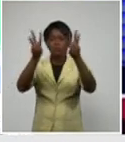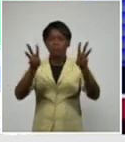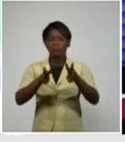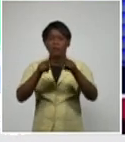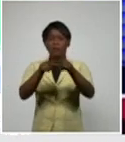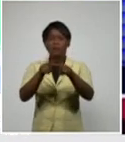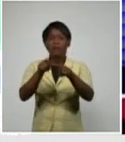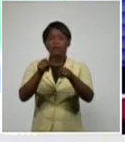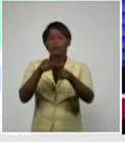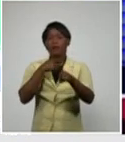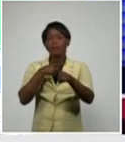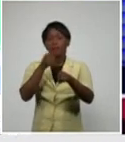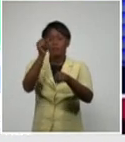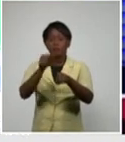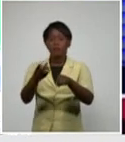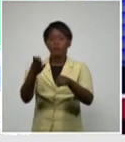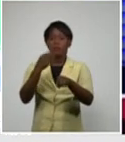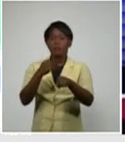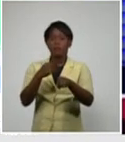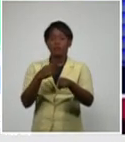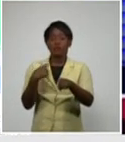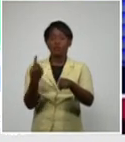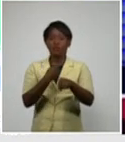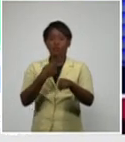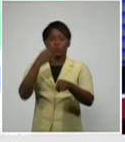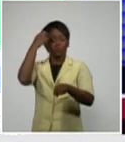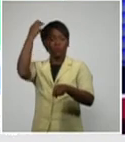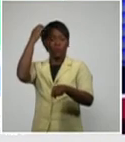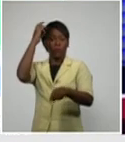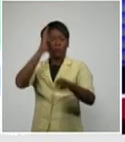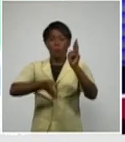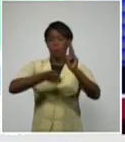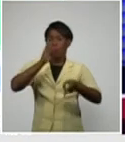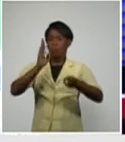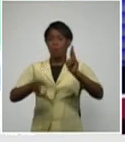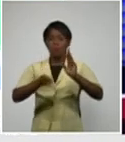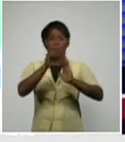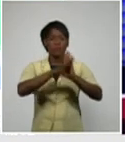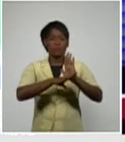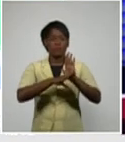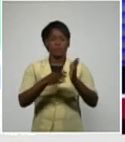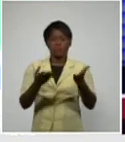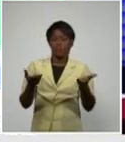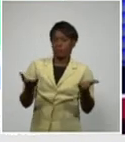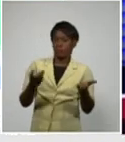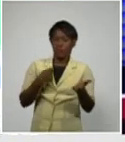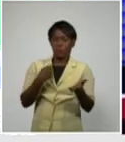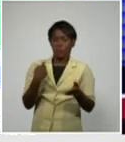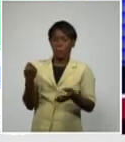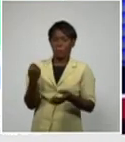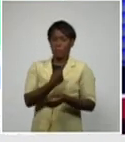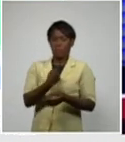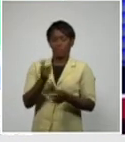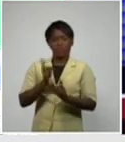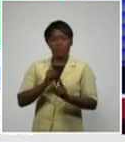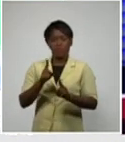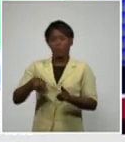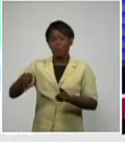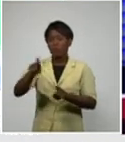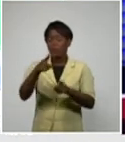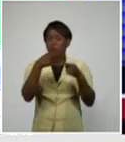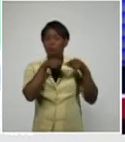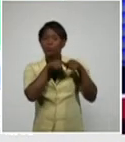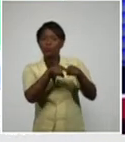sigue aplicando medidas. ¿Y cuál es mi responsabilidad? O sea, ¿cuál es la parte que yo tengo que poner para que